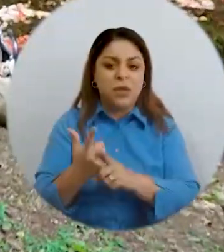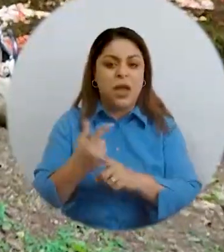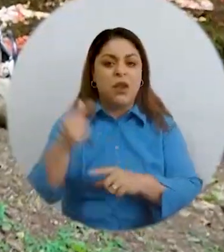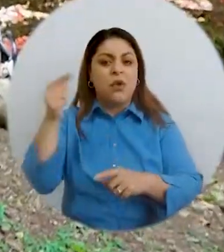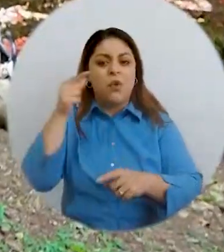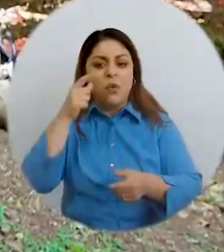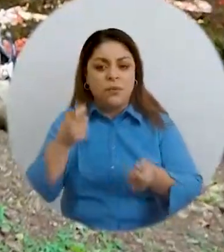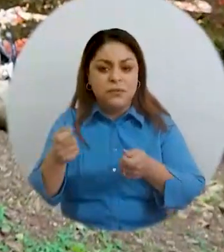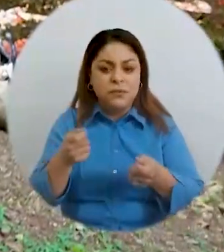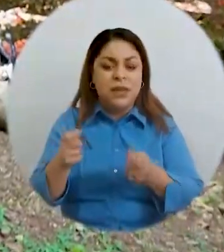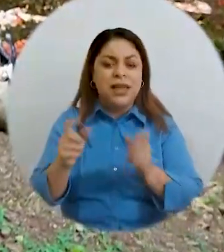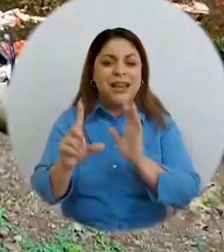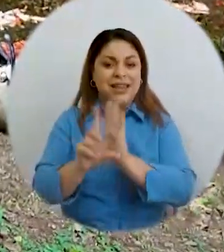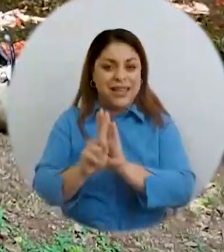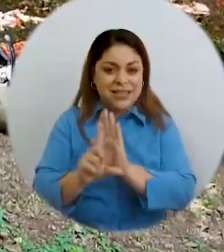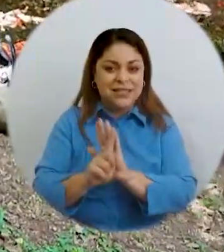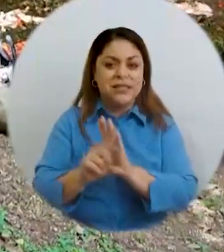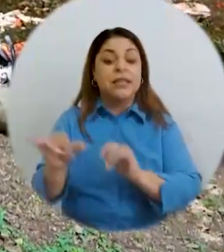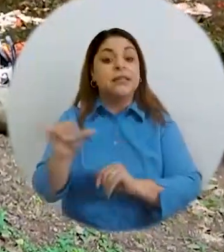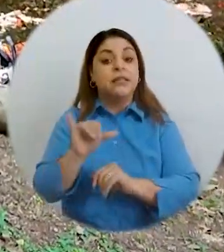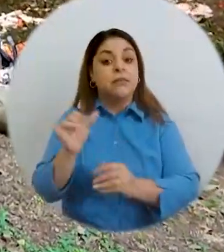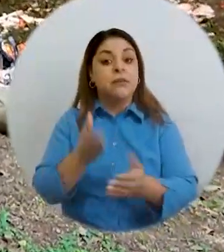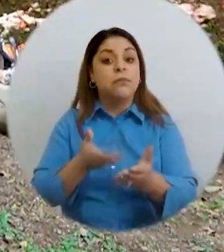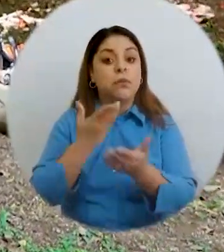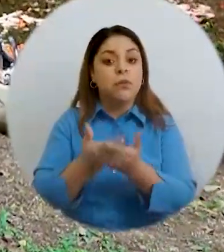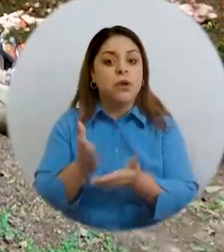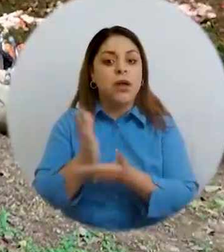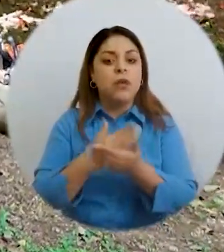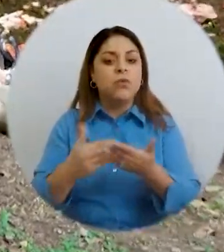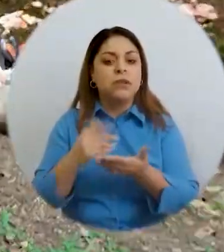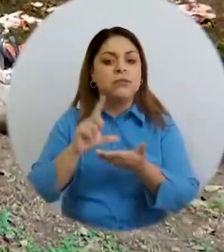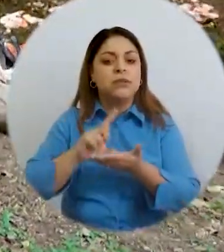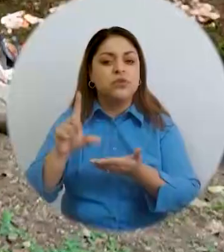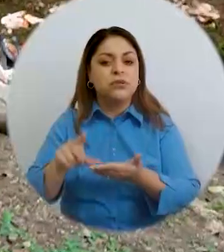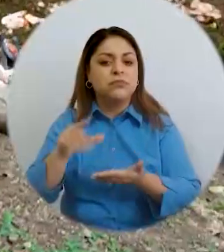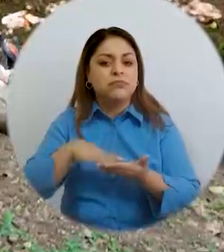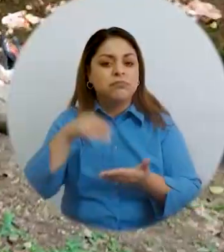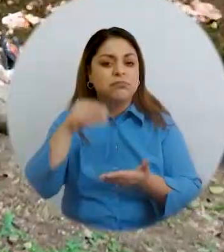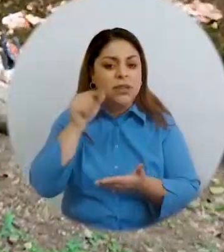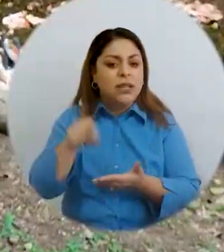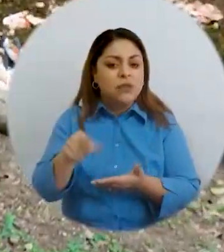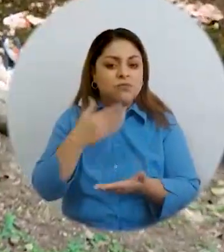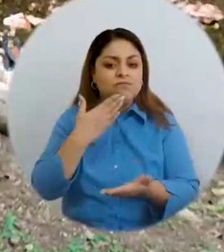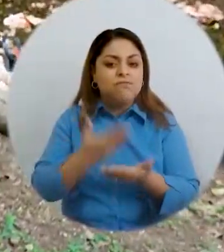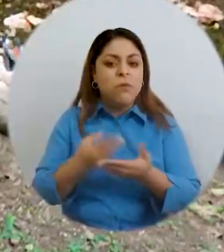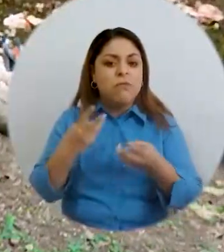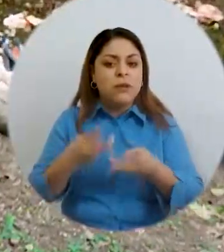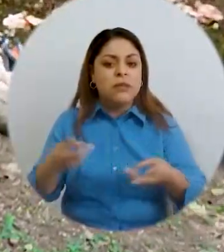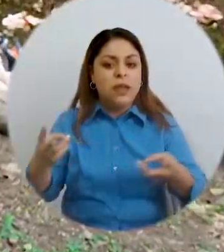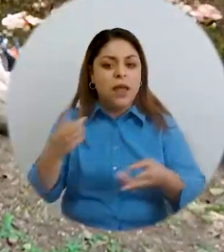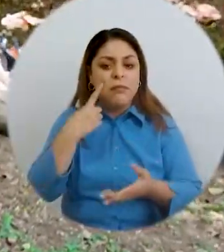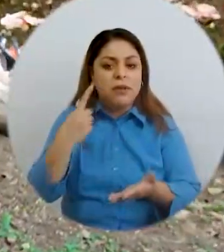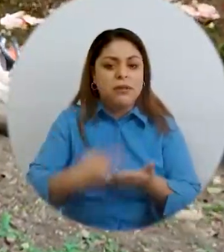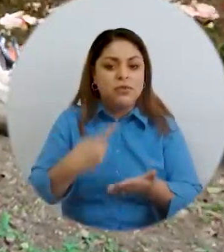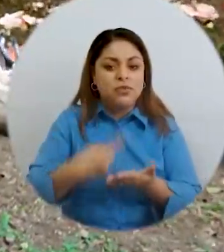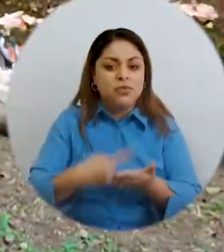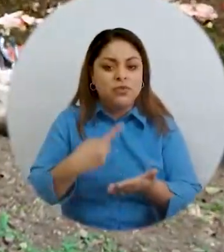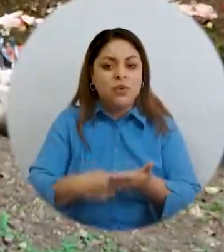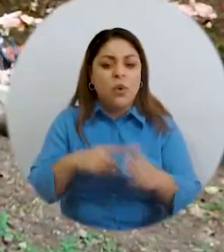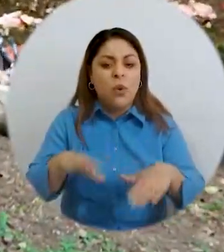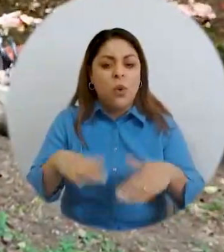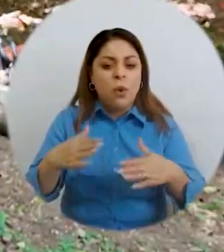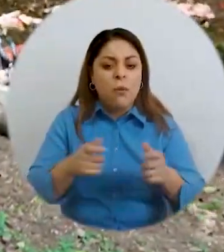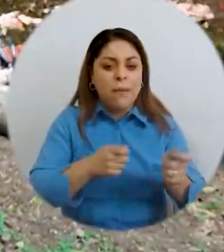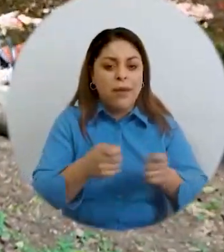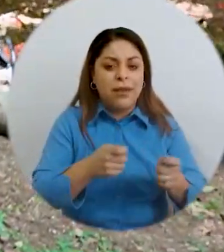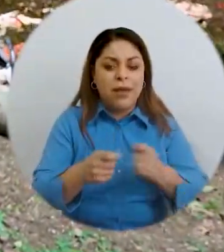de gobernabilidad, legislación, y también propone algunas lecciones aprendidas que pueden ser insumos en las discusiones